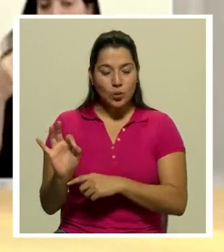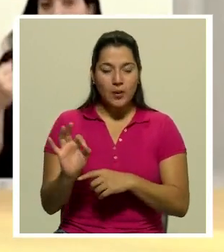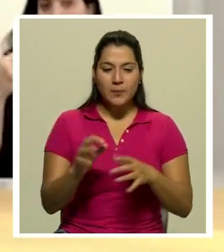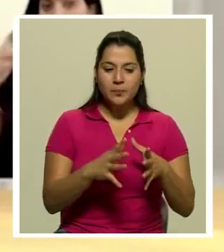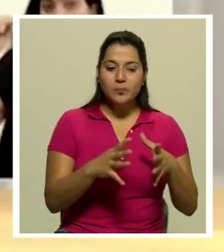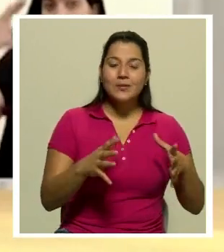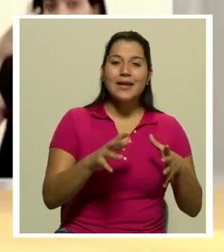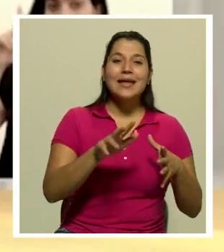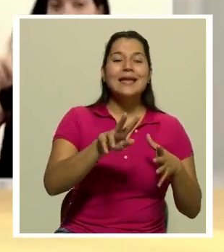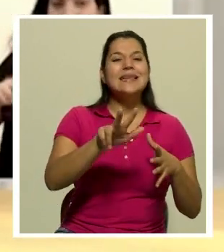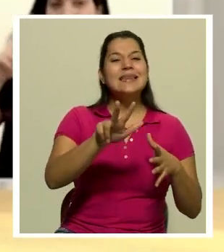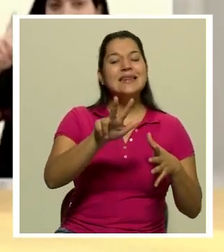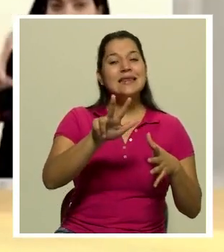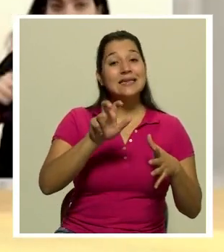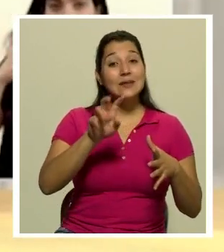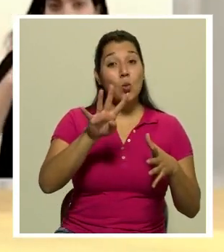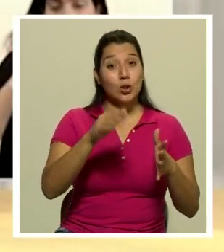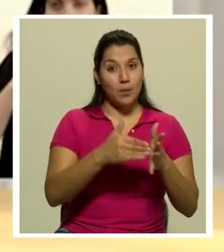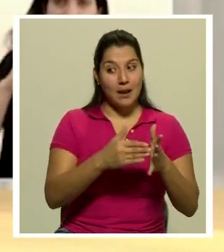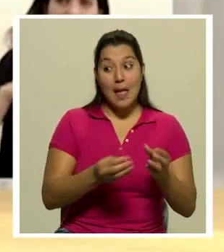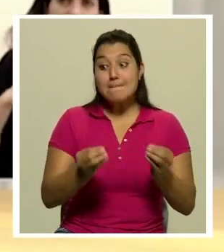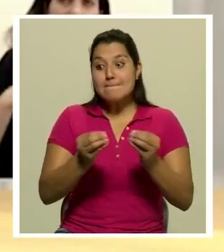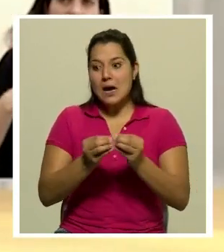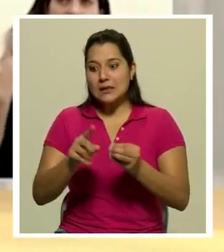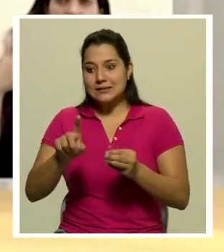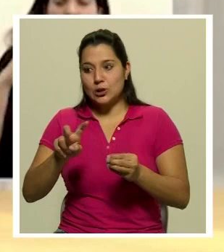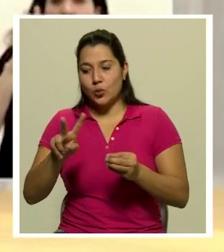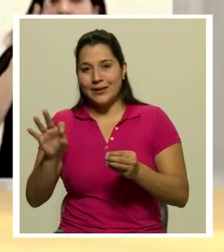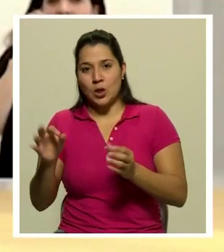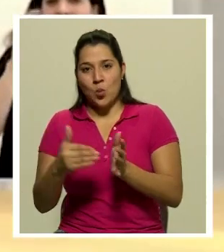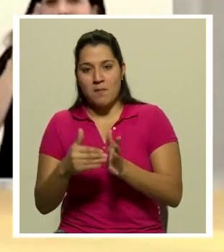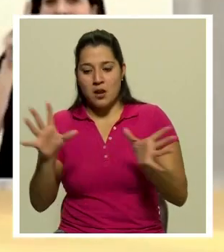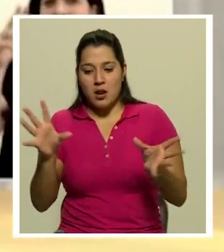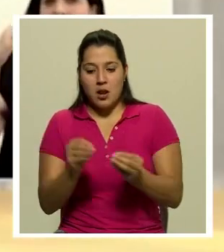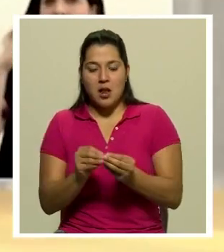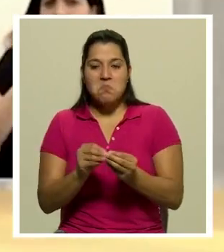reporte de la encuesta continua de empleo, estaríamos hablando básicamente de